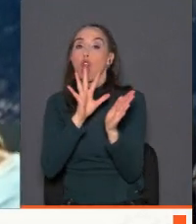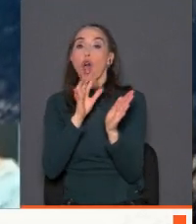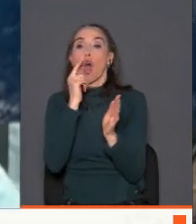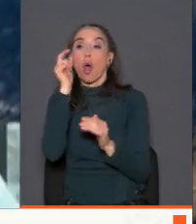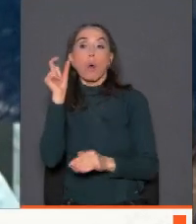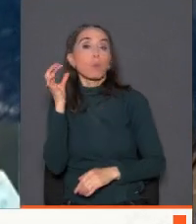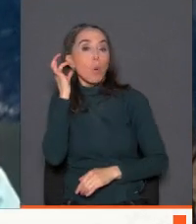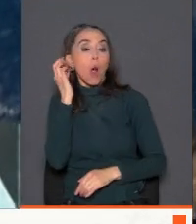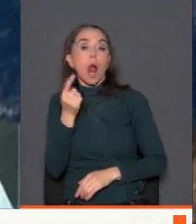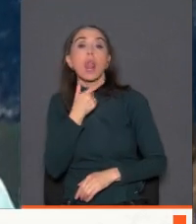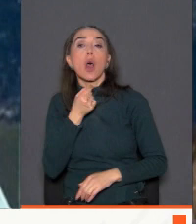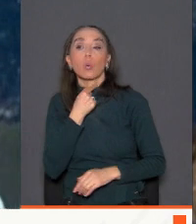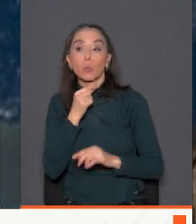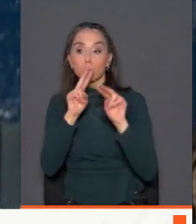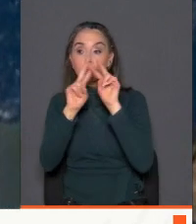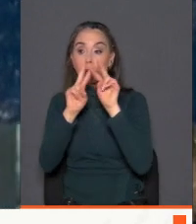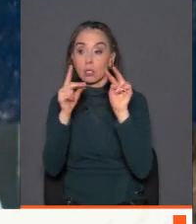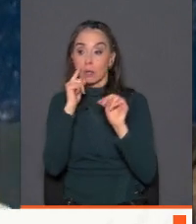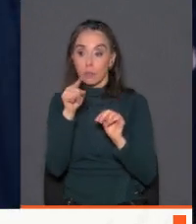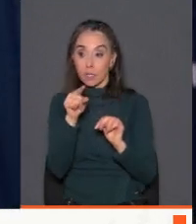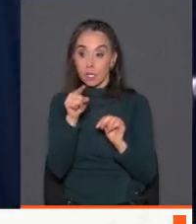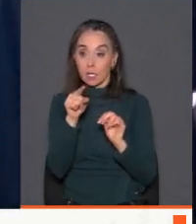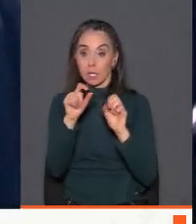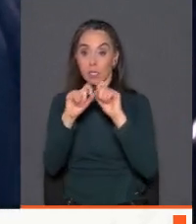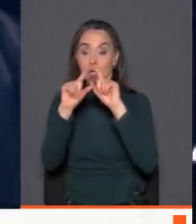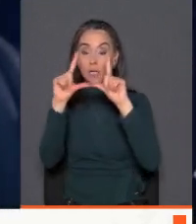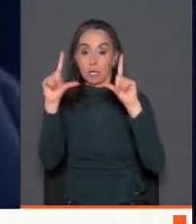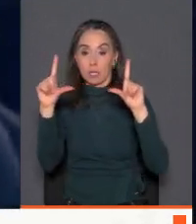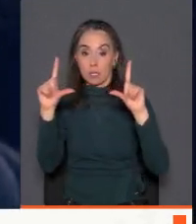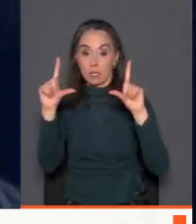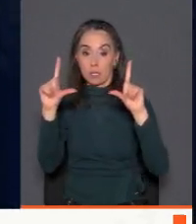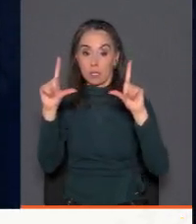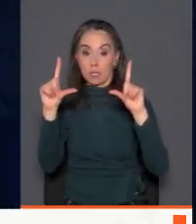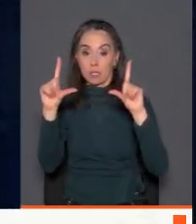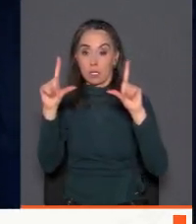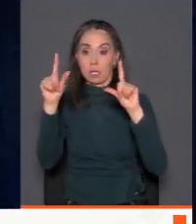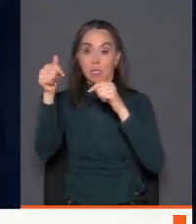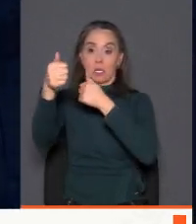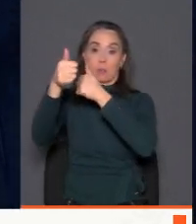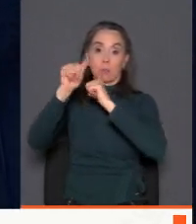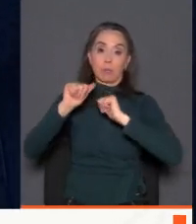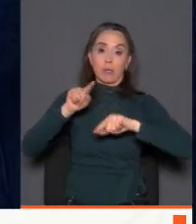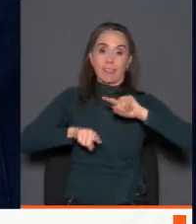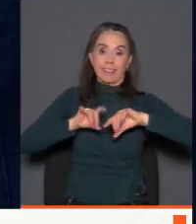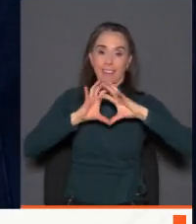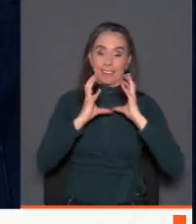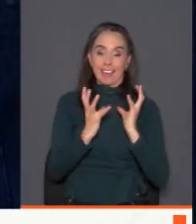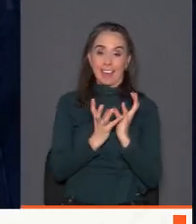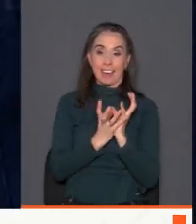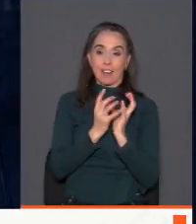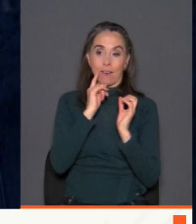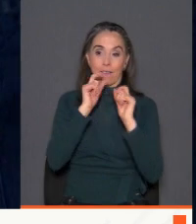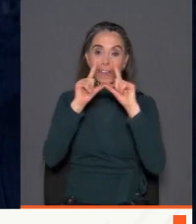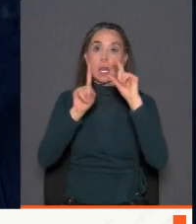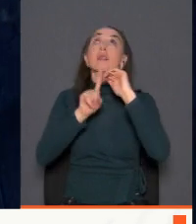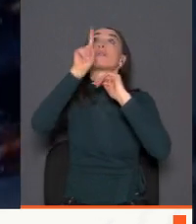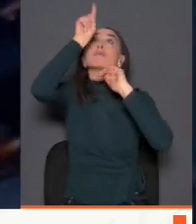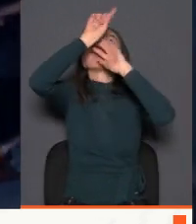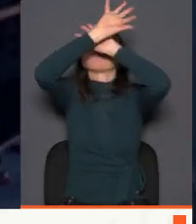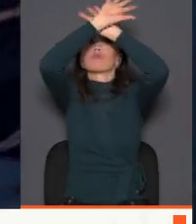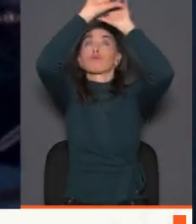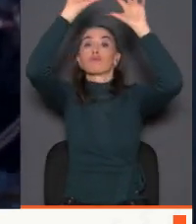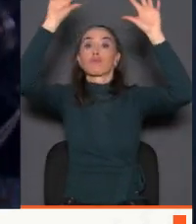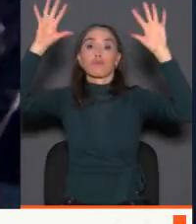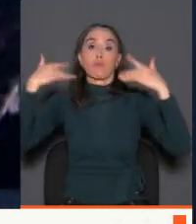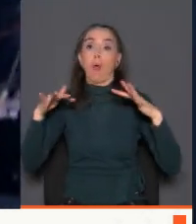y nos da ese resultado. Hay imágenes, ya que nos superan como terrícolas, ¿no? Sí. Estas imágenes del espacio, algunas de ellas. Sí,